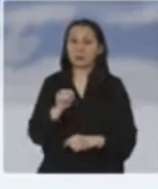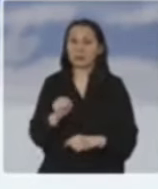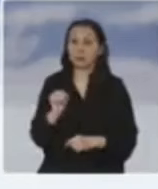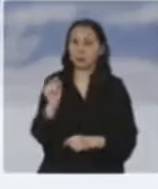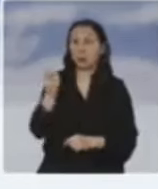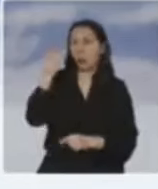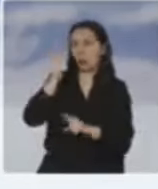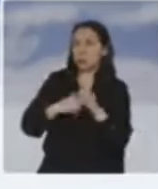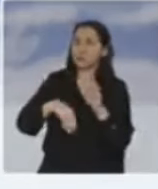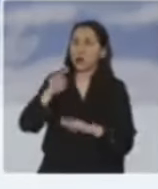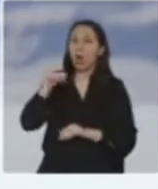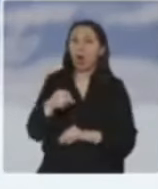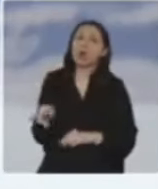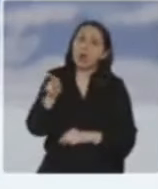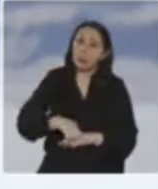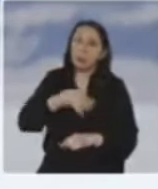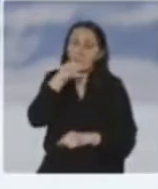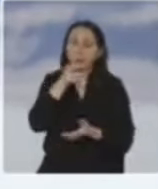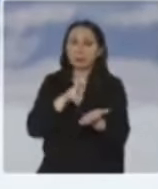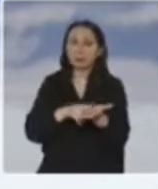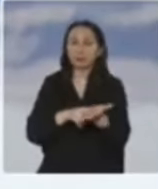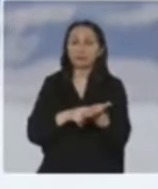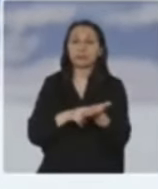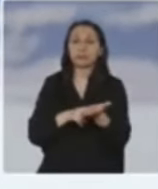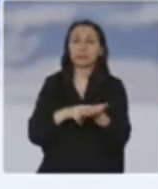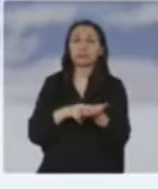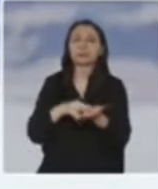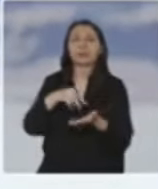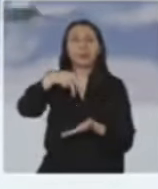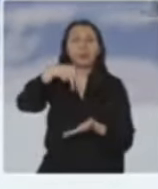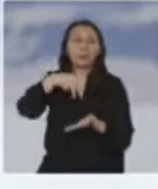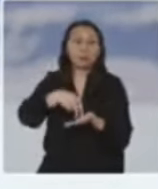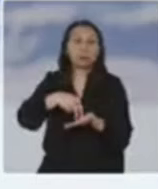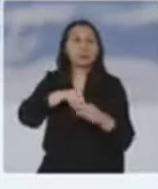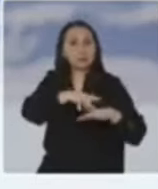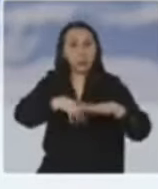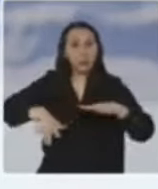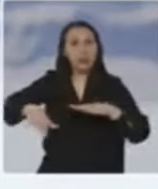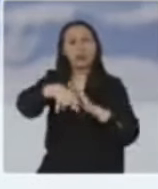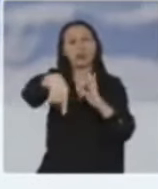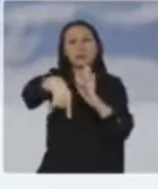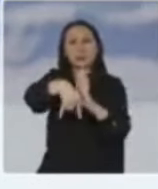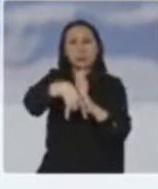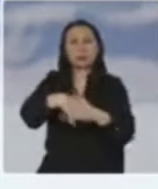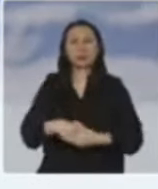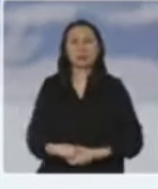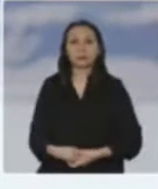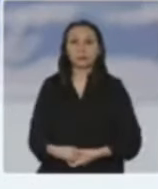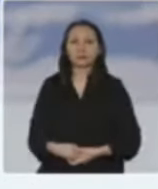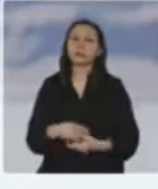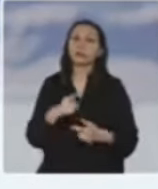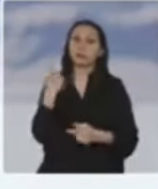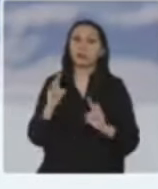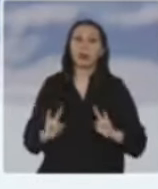hace poco más de un mes pero hoy día lo ratifico acá desde la isla grande de chiloé vamos